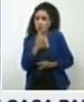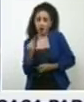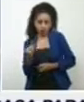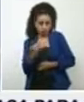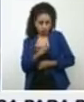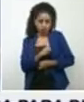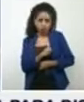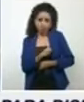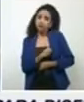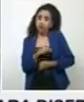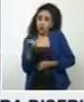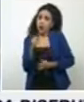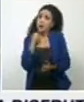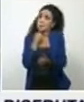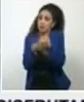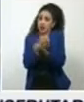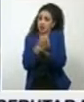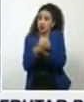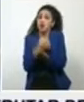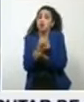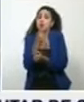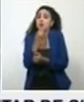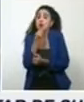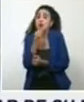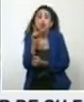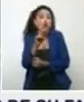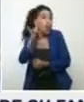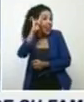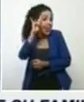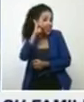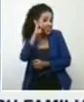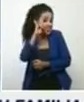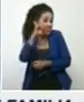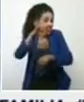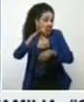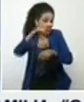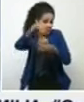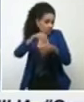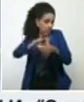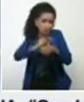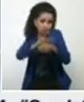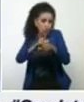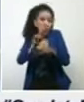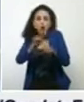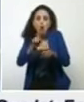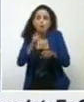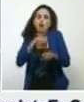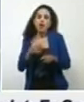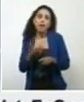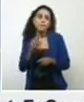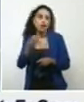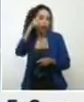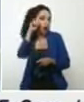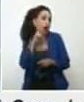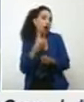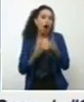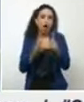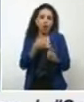de que lo transmite, no por la leche, sino por las secreciones que pueda tener,